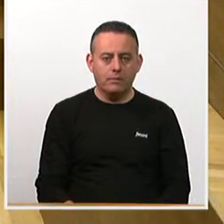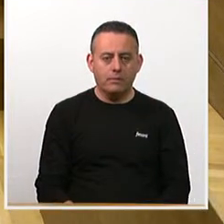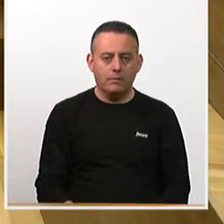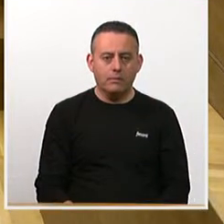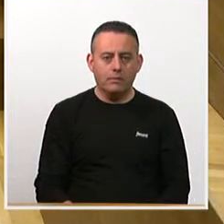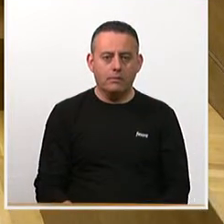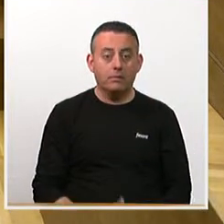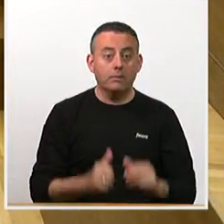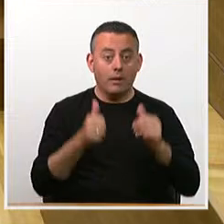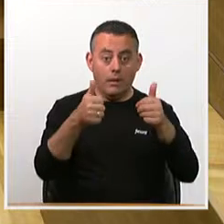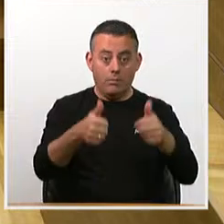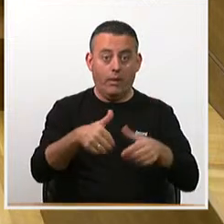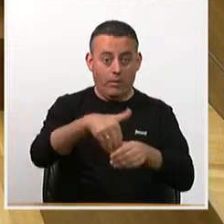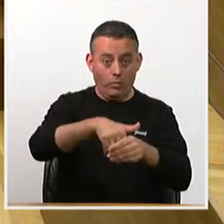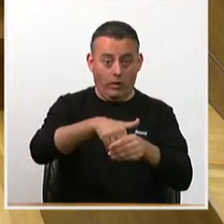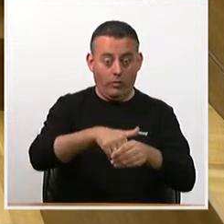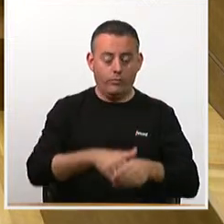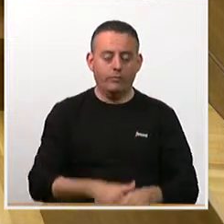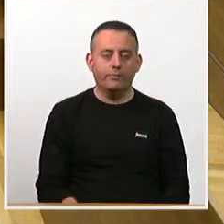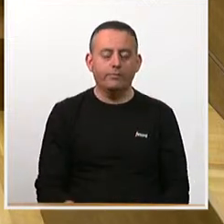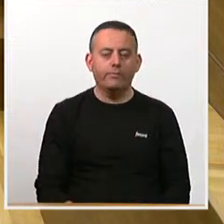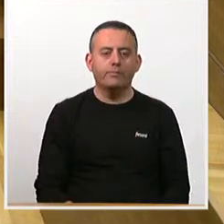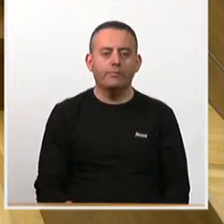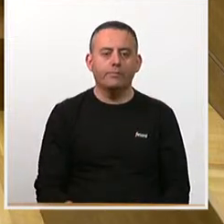10646 a la